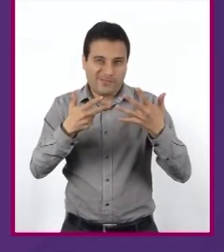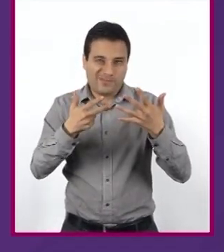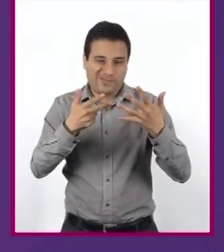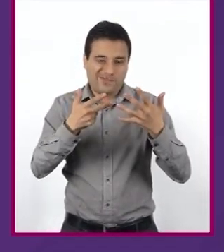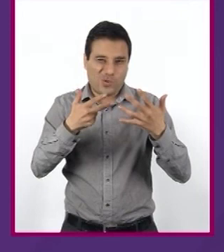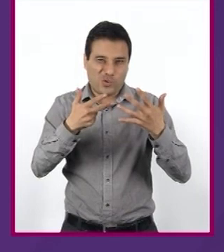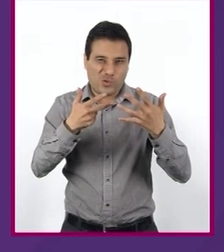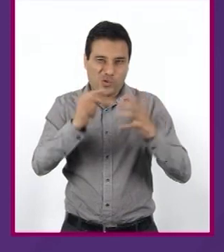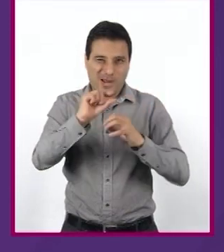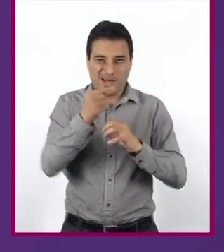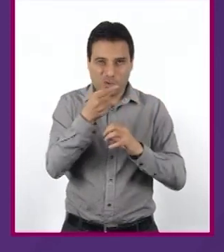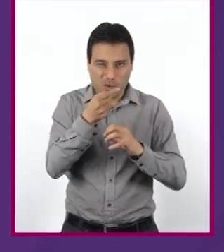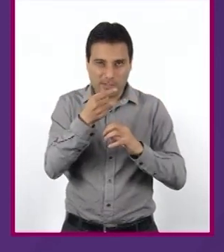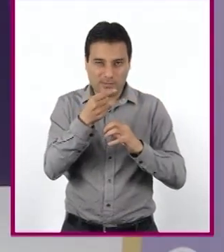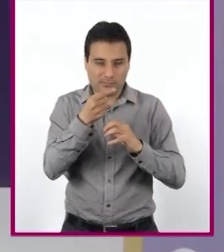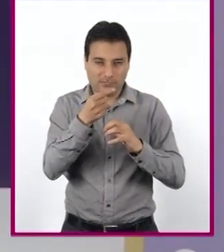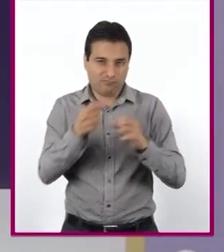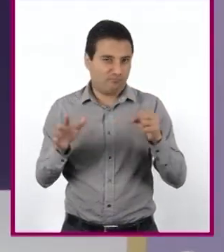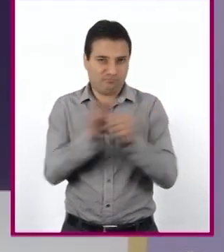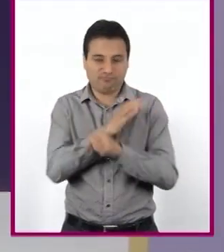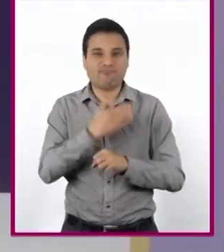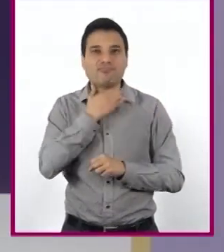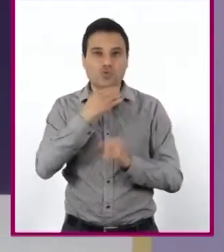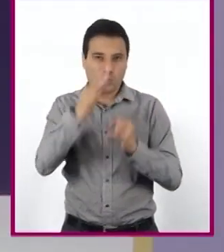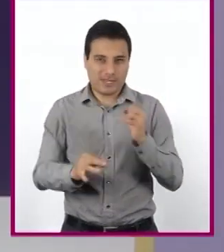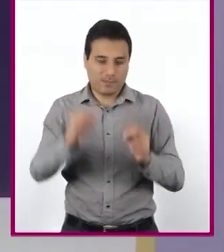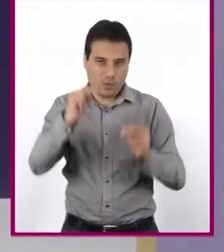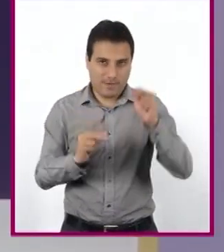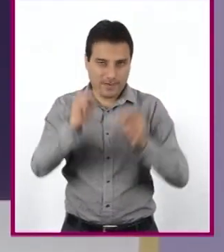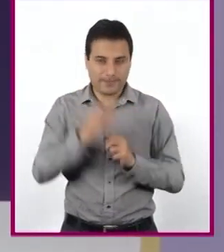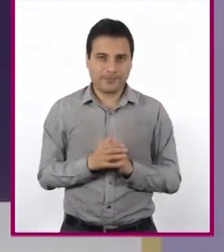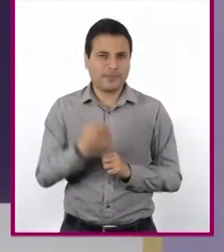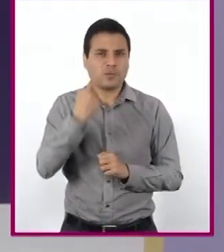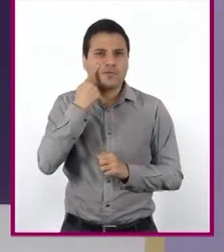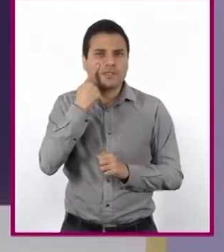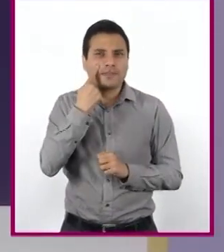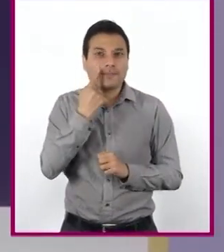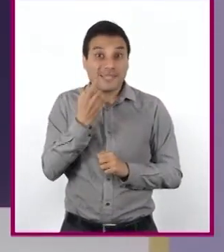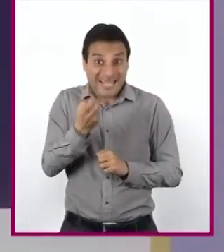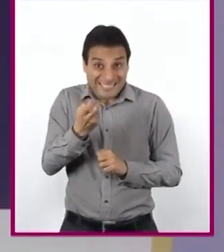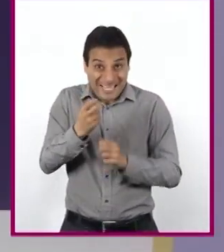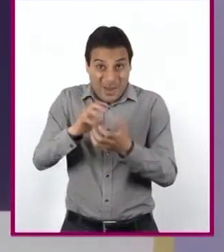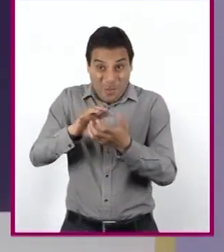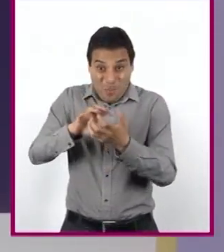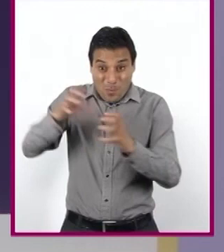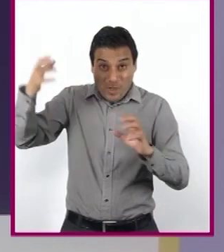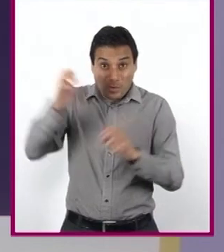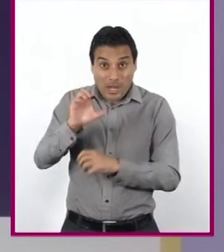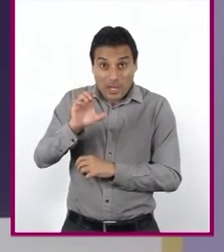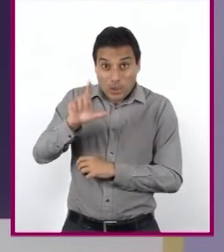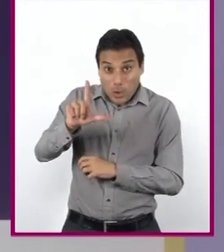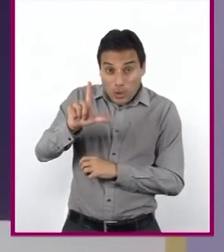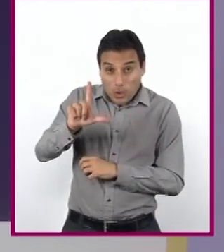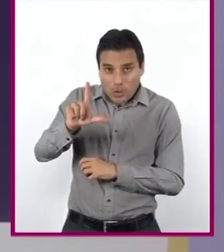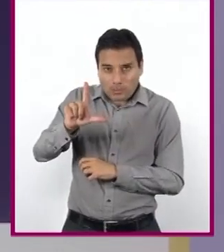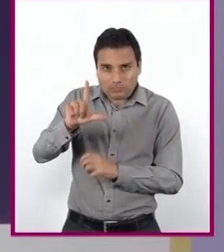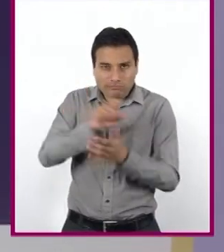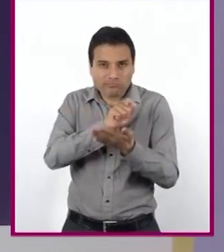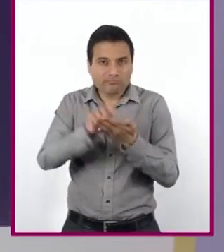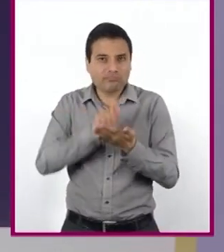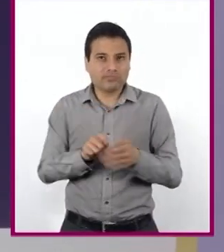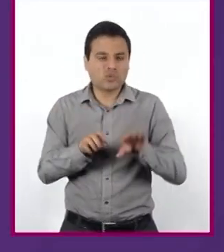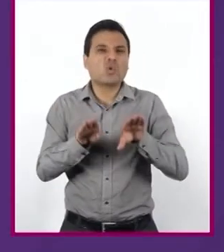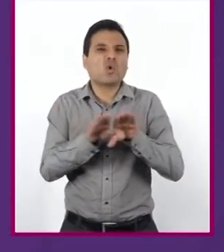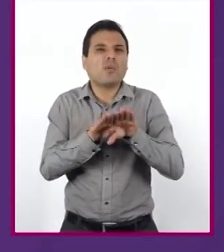último nivel de energía. Observen la representación de la molécula de cloro en la estructura de Lewis.